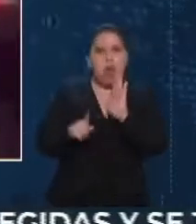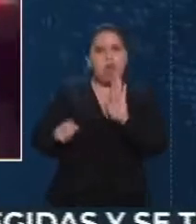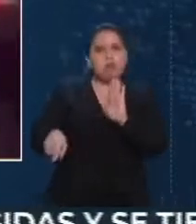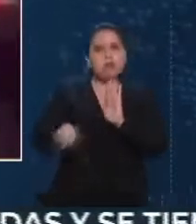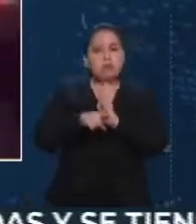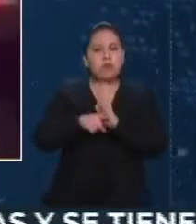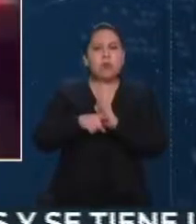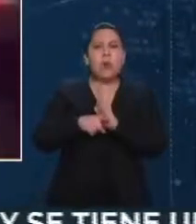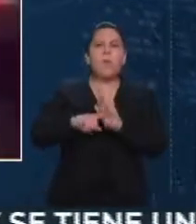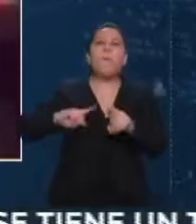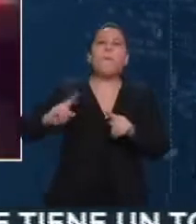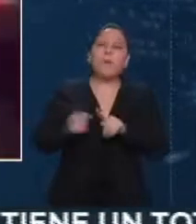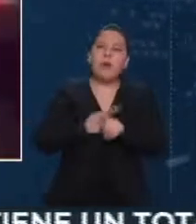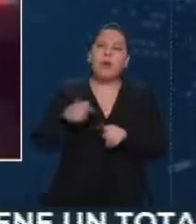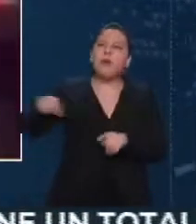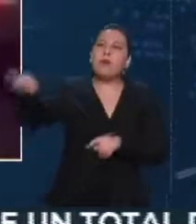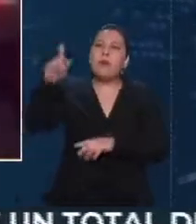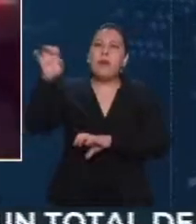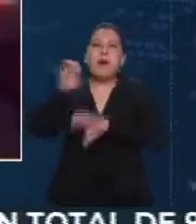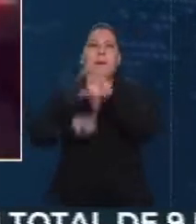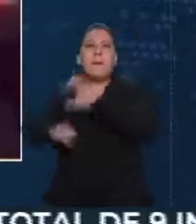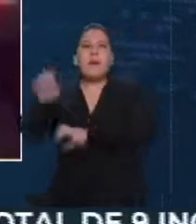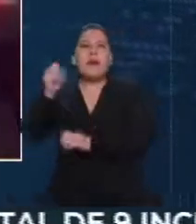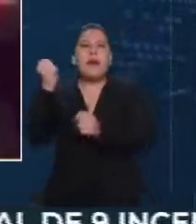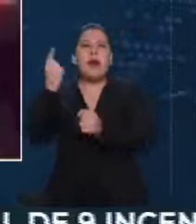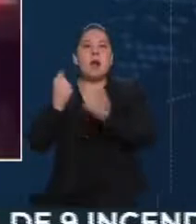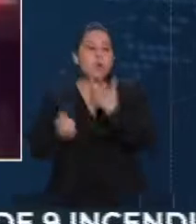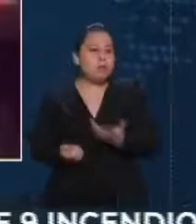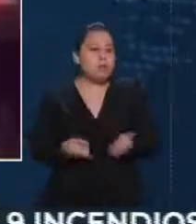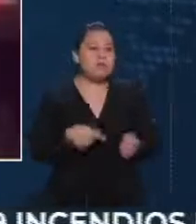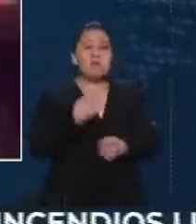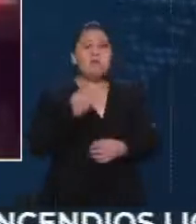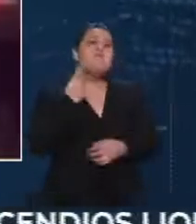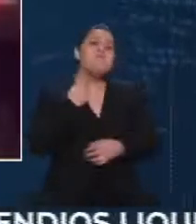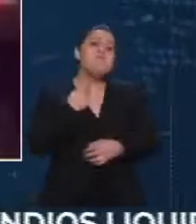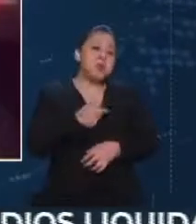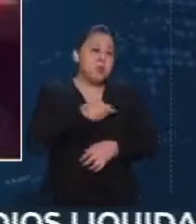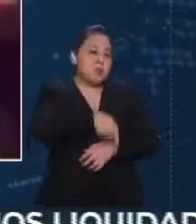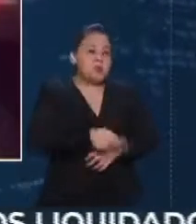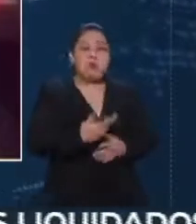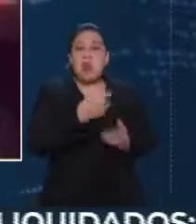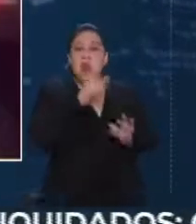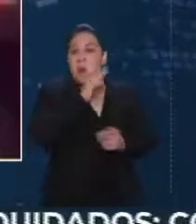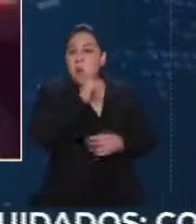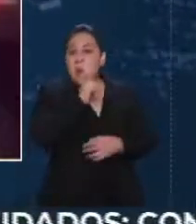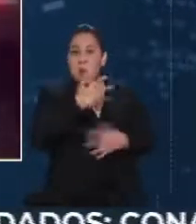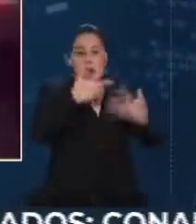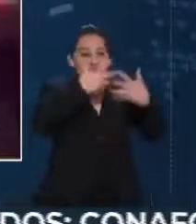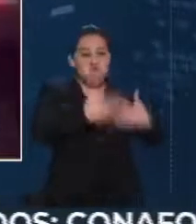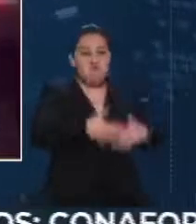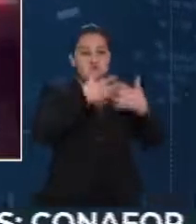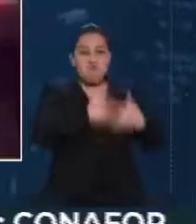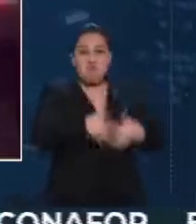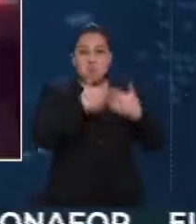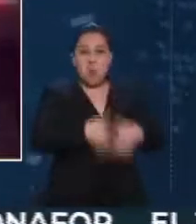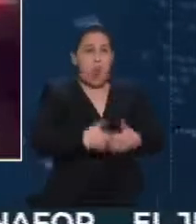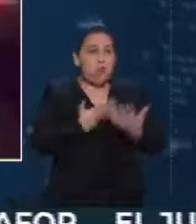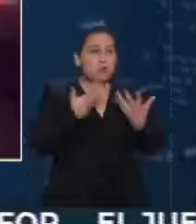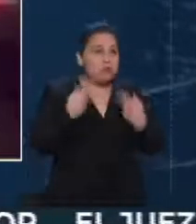estaban pagando porque se llevaron sus inventarios, ya que no podían seguir produciendo más. O sea, fue tanta la caída